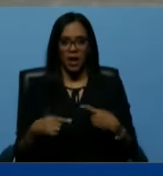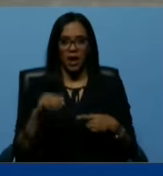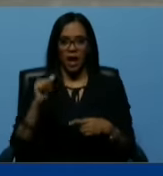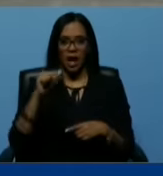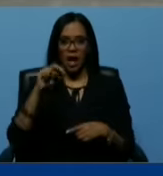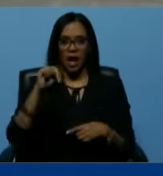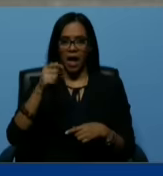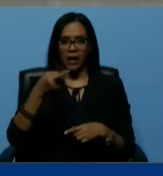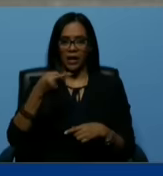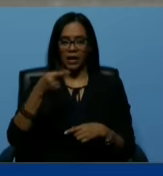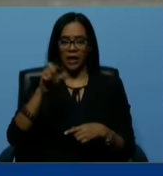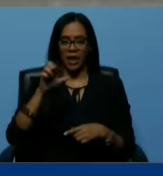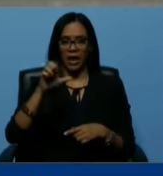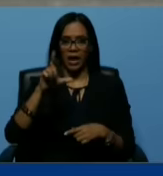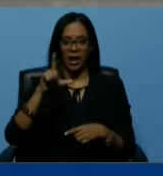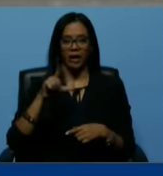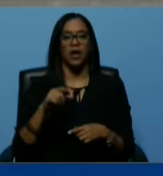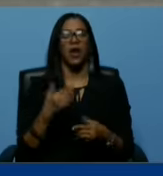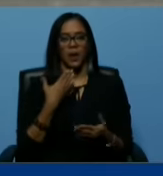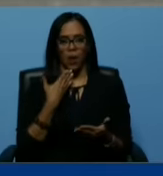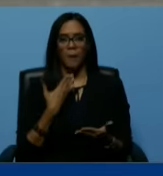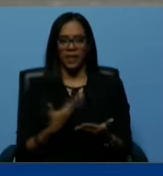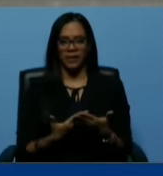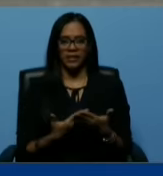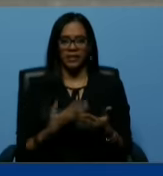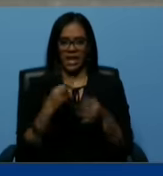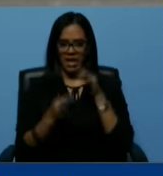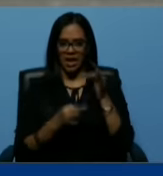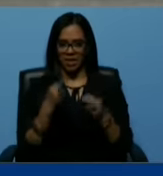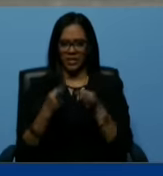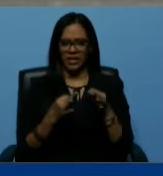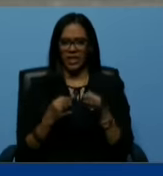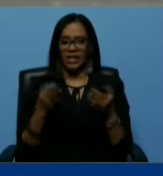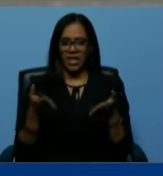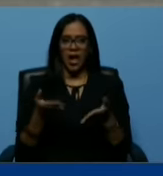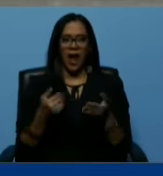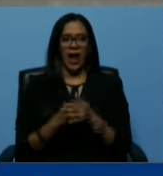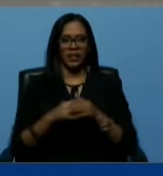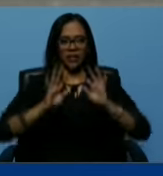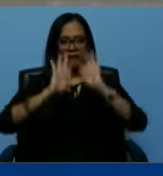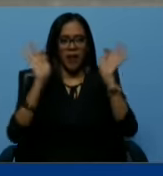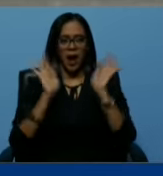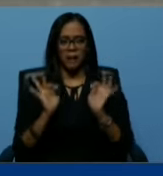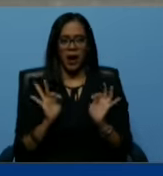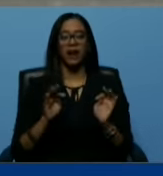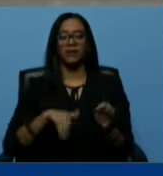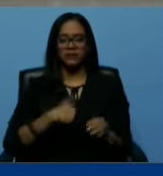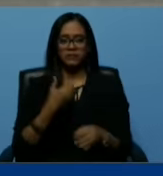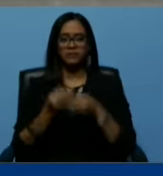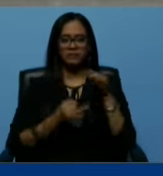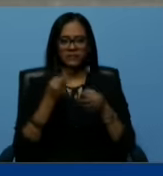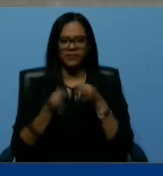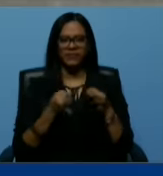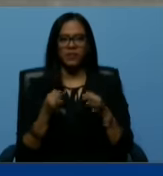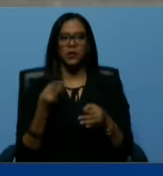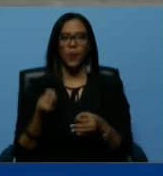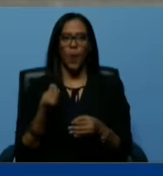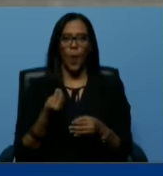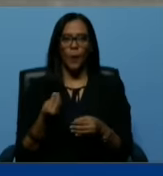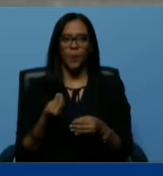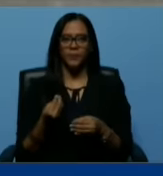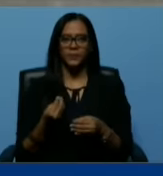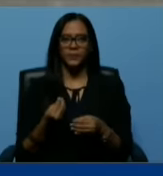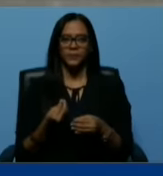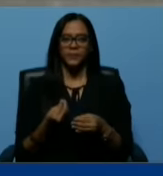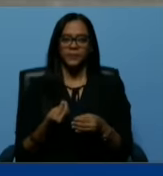Prado, nos dijera ya con este formato que he podido explicar, cómo marcha el proceso